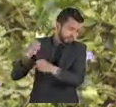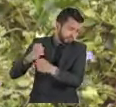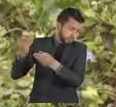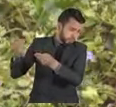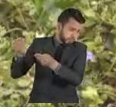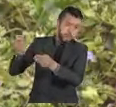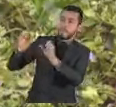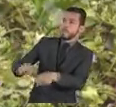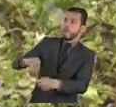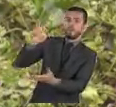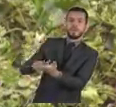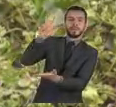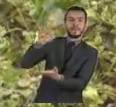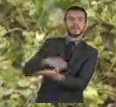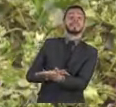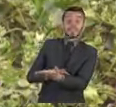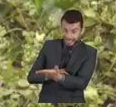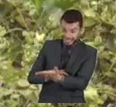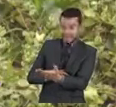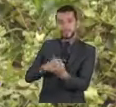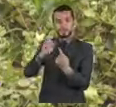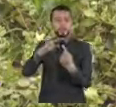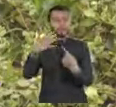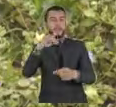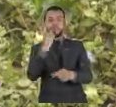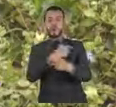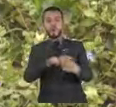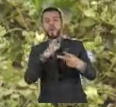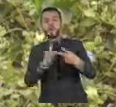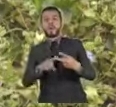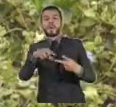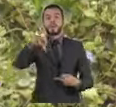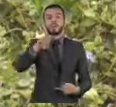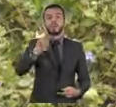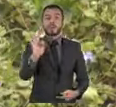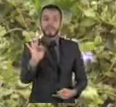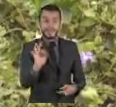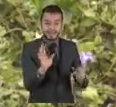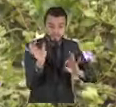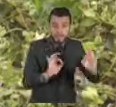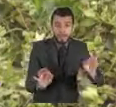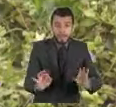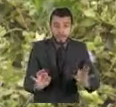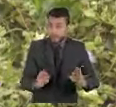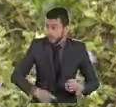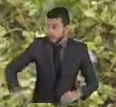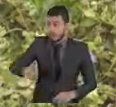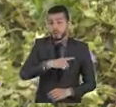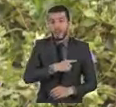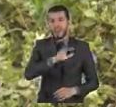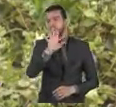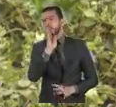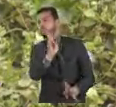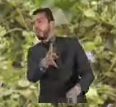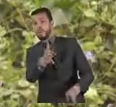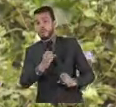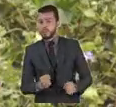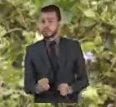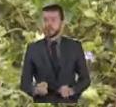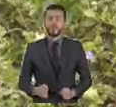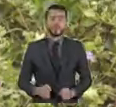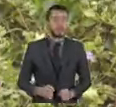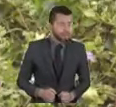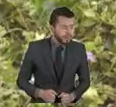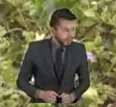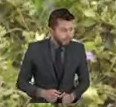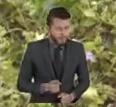entrante es el POT. Y no le podemos fallar a Bogotá, no le podemos fallar.